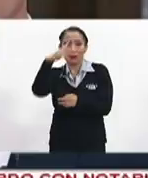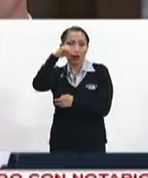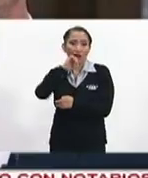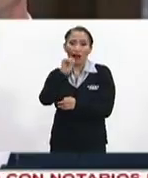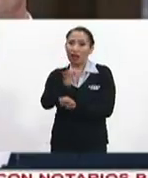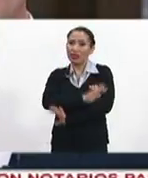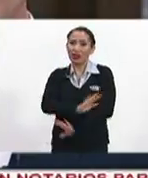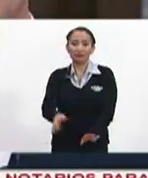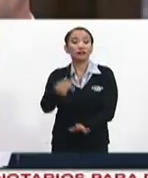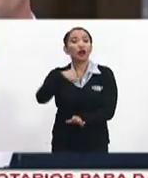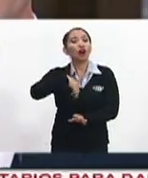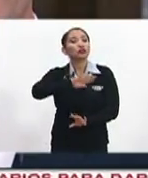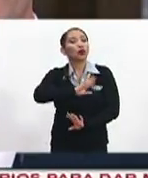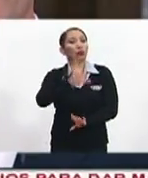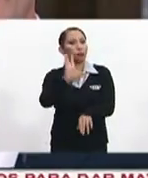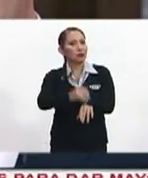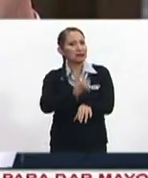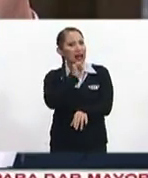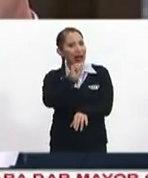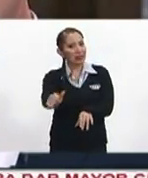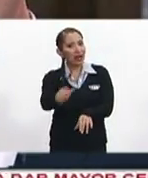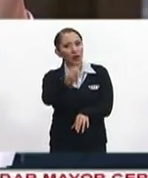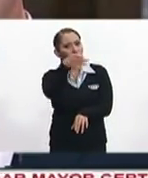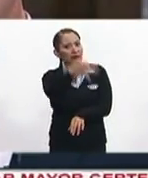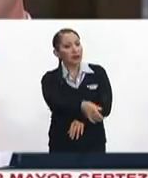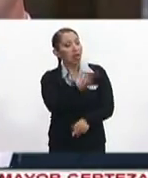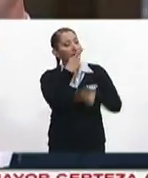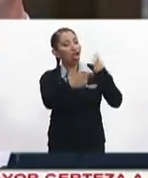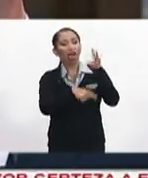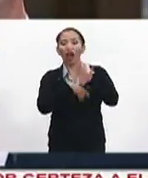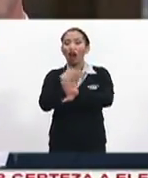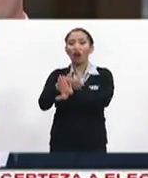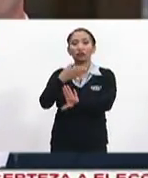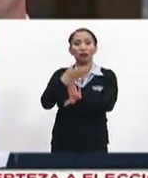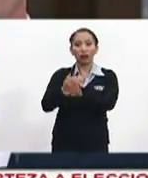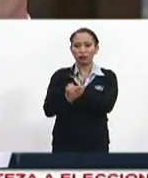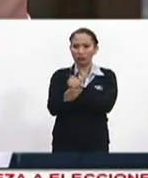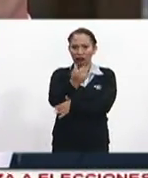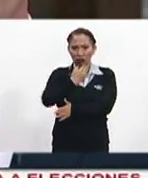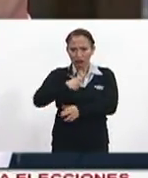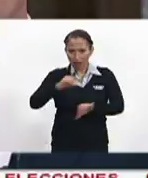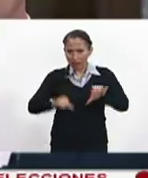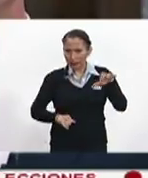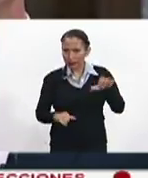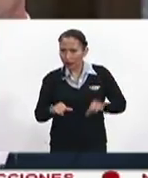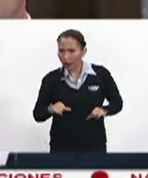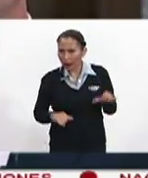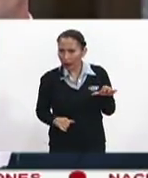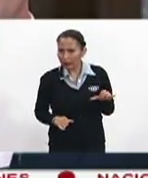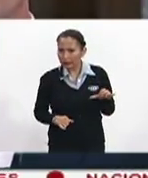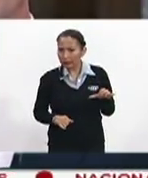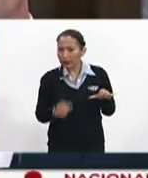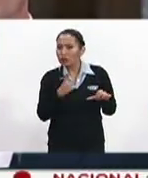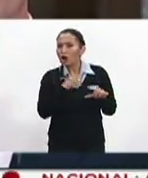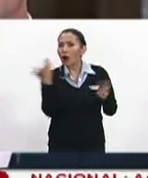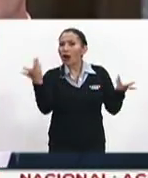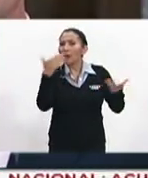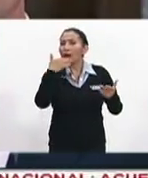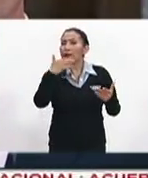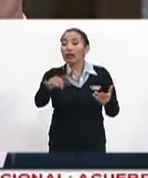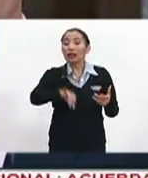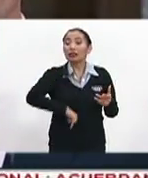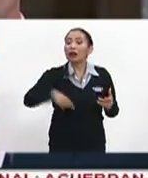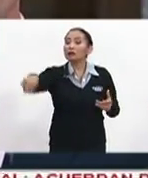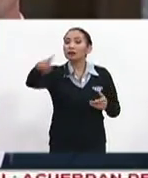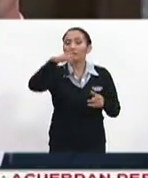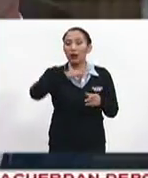mexicanos. No vamos a permitir que la retórica negativa defina nuestras acciones. Solo actuaremos en el mejor interés